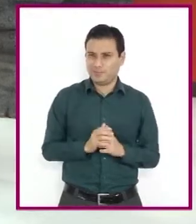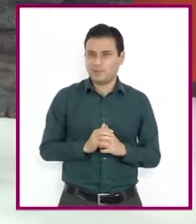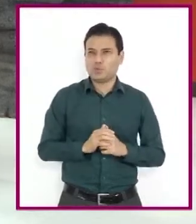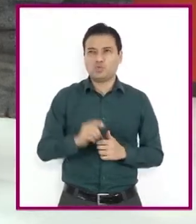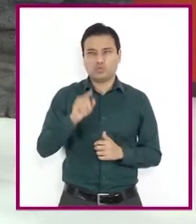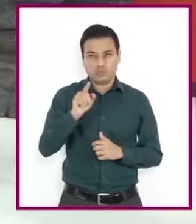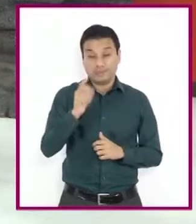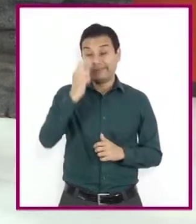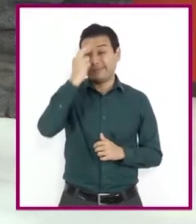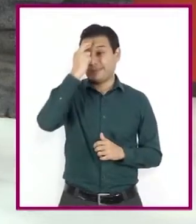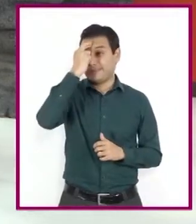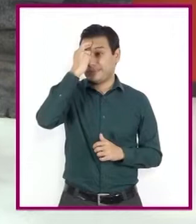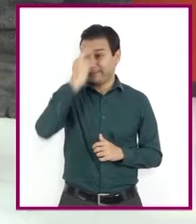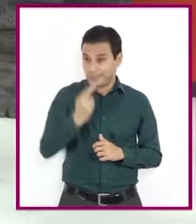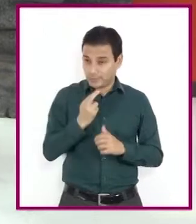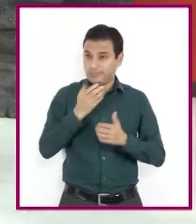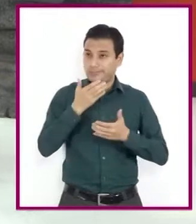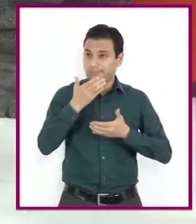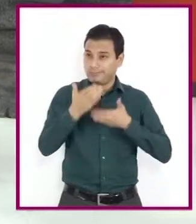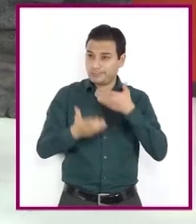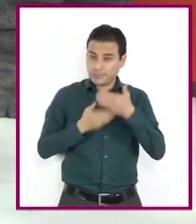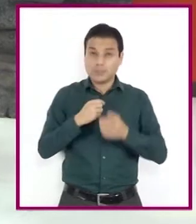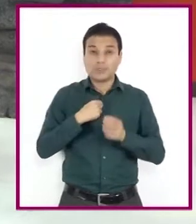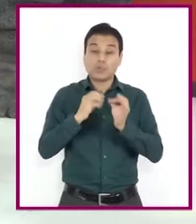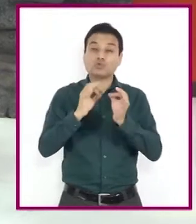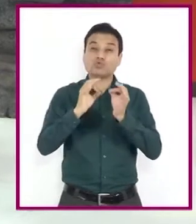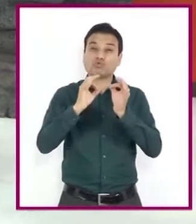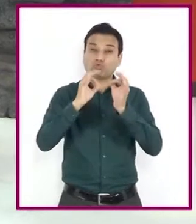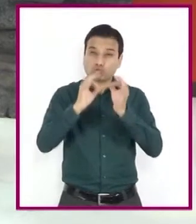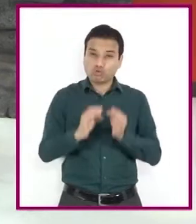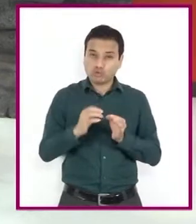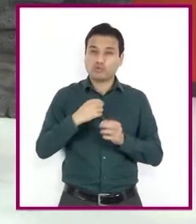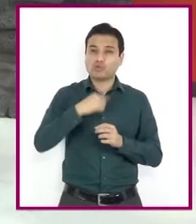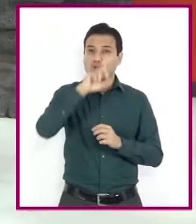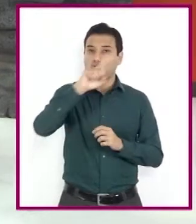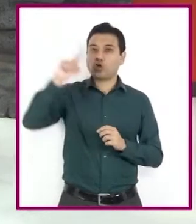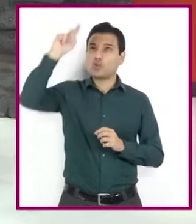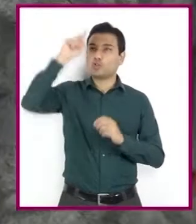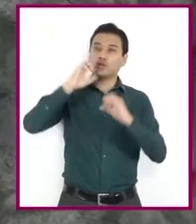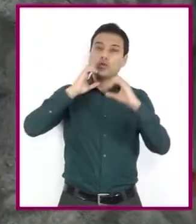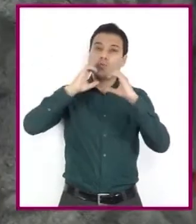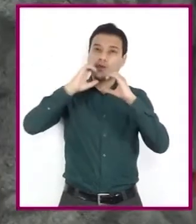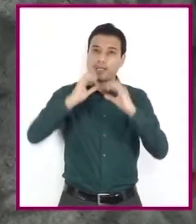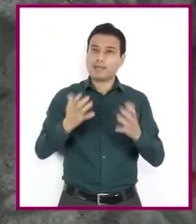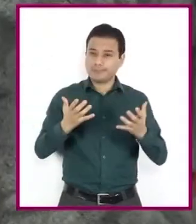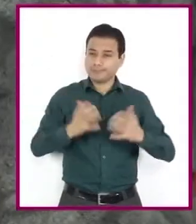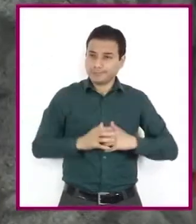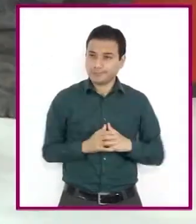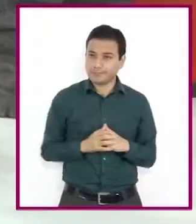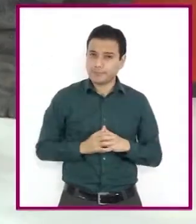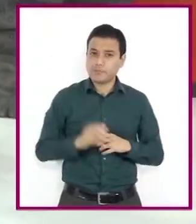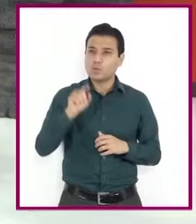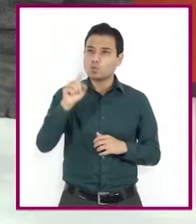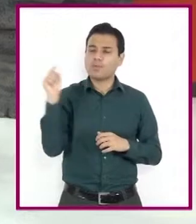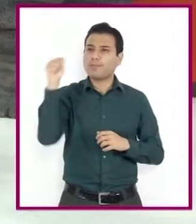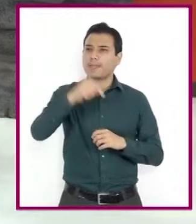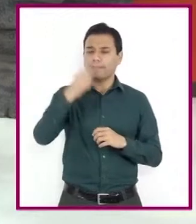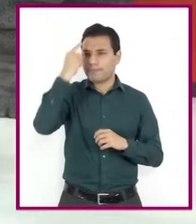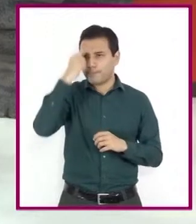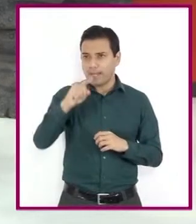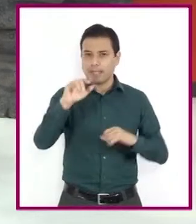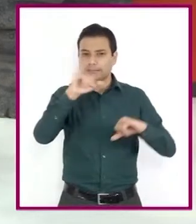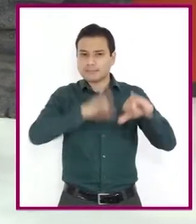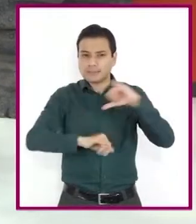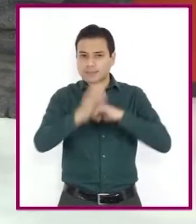sumo respeto que merezco como la sacerdotisa Emma, y que estás aquí para conocer y comprender la ciencia que